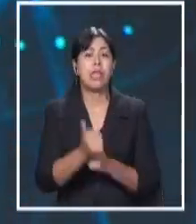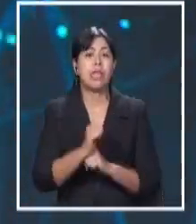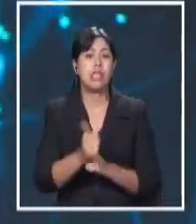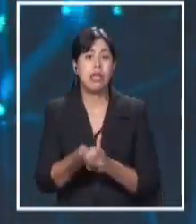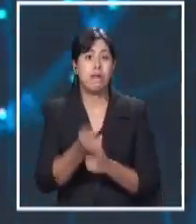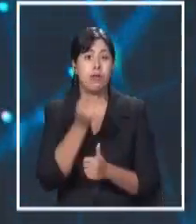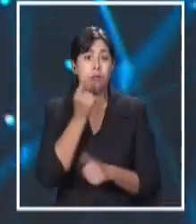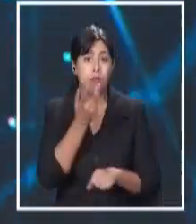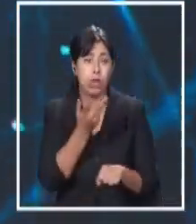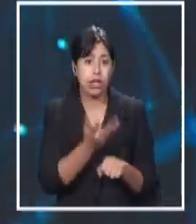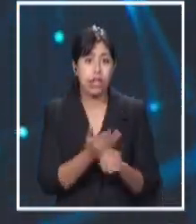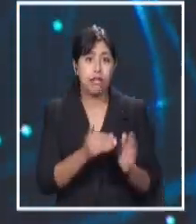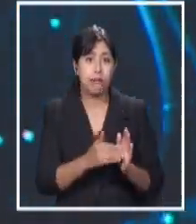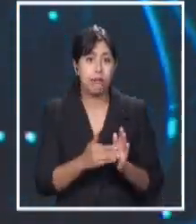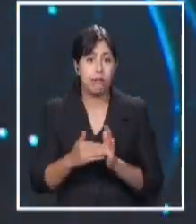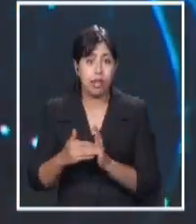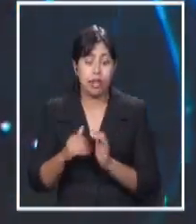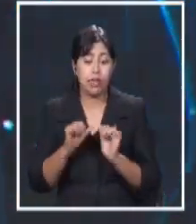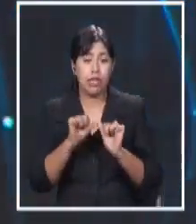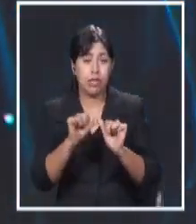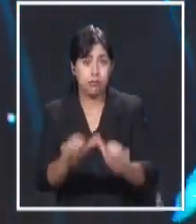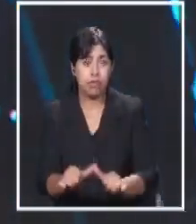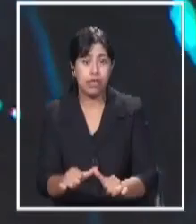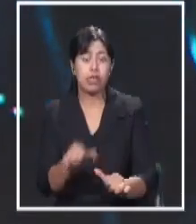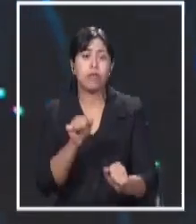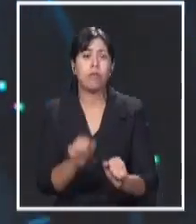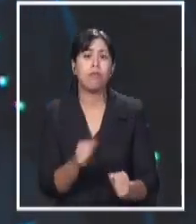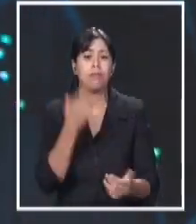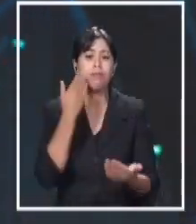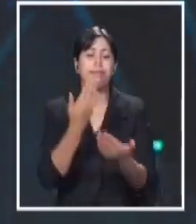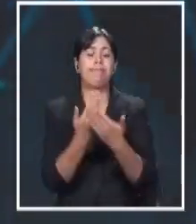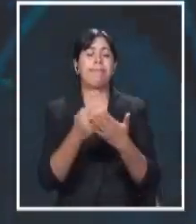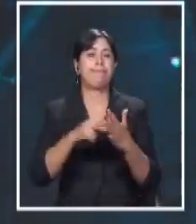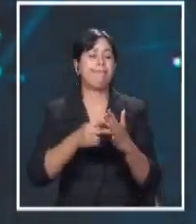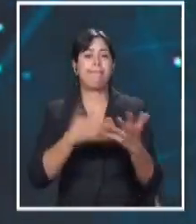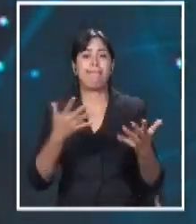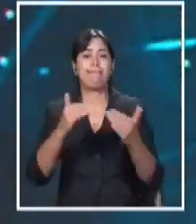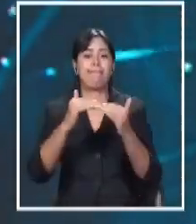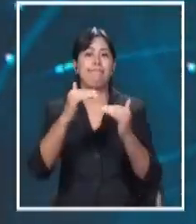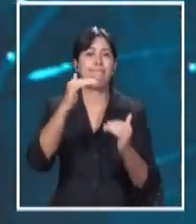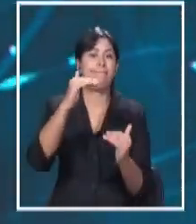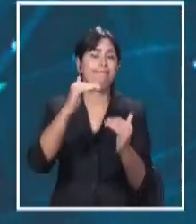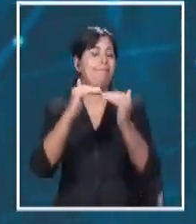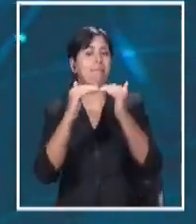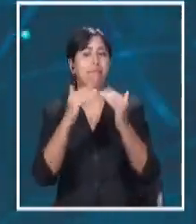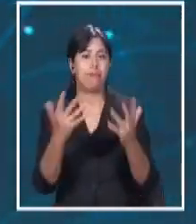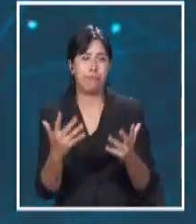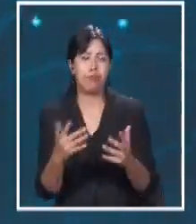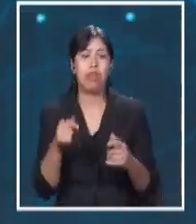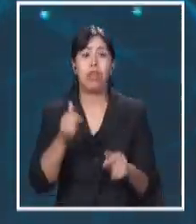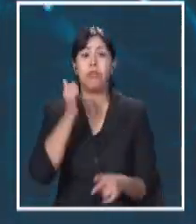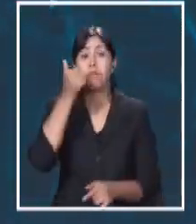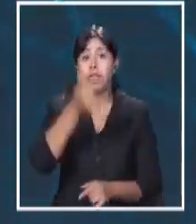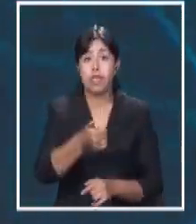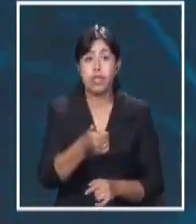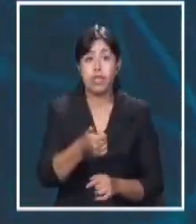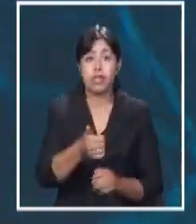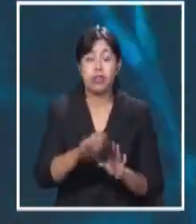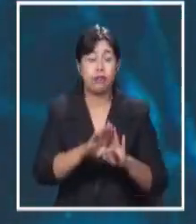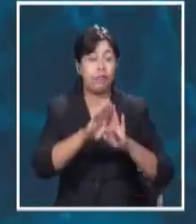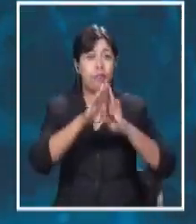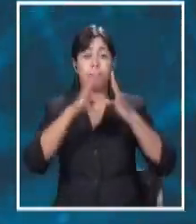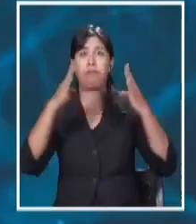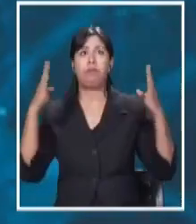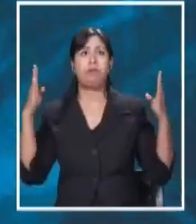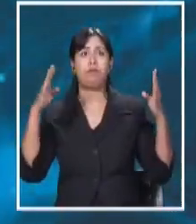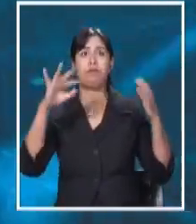que permanecen y que tenemos que enfrentar para solucionar estas brechas. Si el día de mañana se abren todas las compuertas,